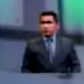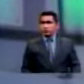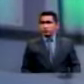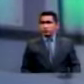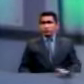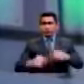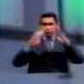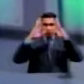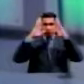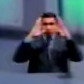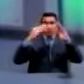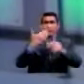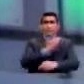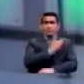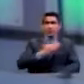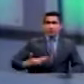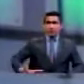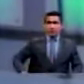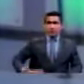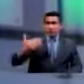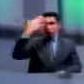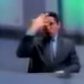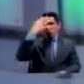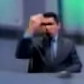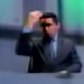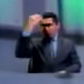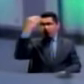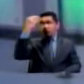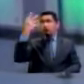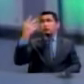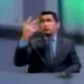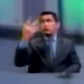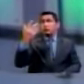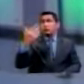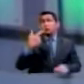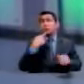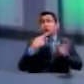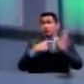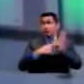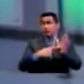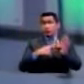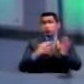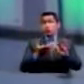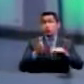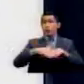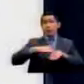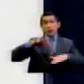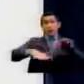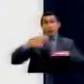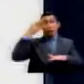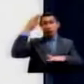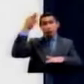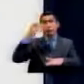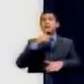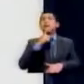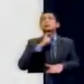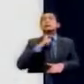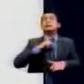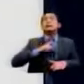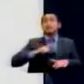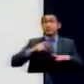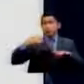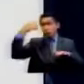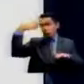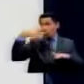Atención, también les contamos que el presidente Noboa, ante primeros signos de estiaje, emitió un decreto ejecutivo mediante el cual